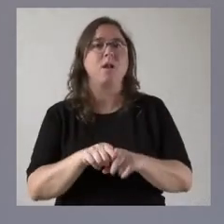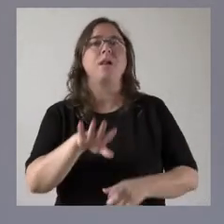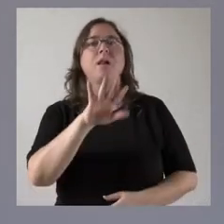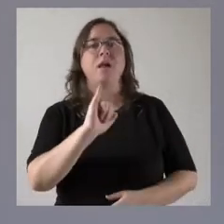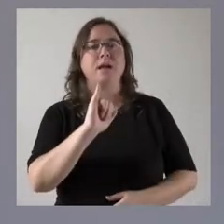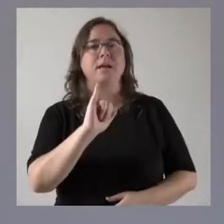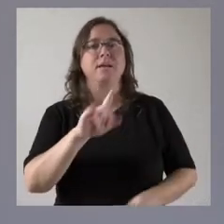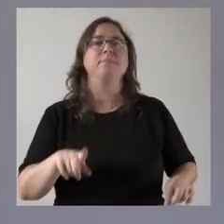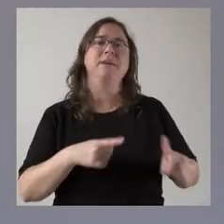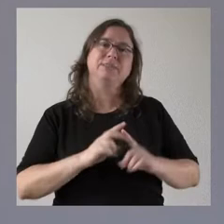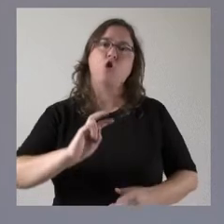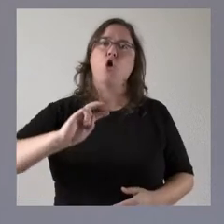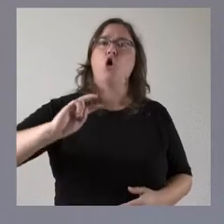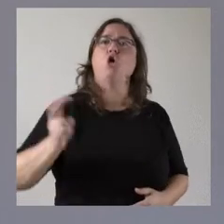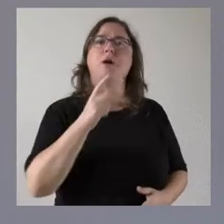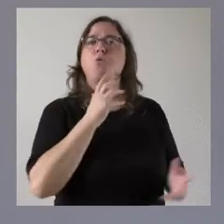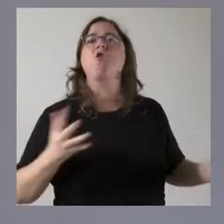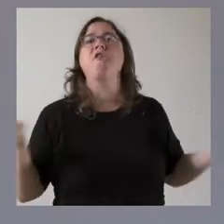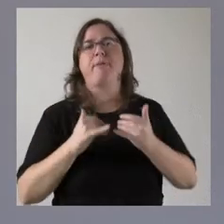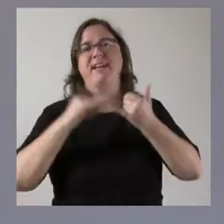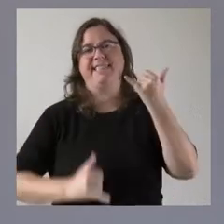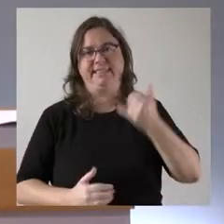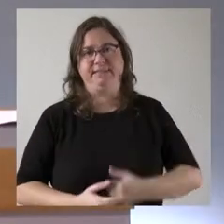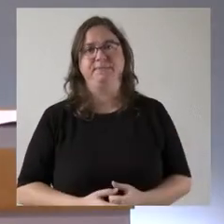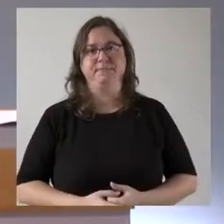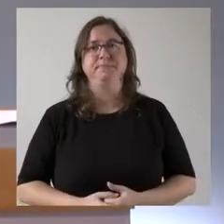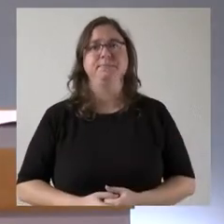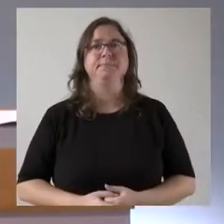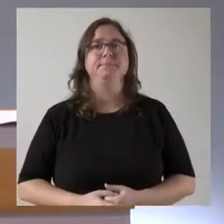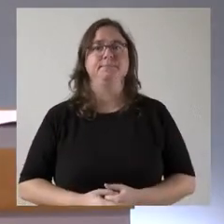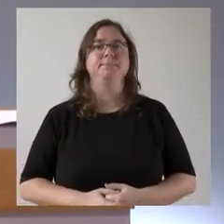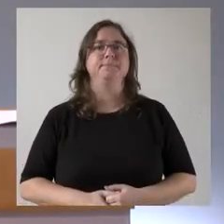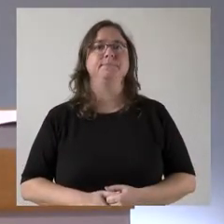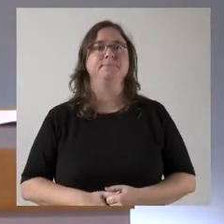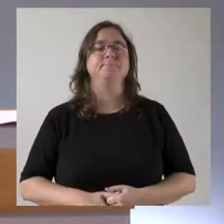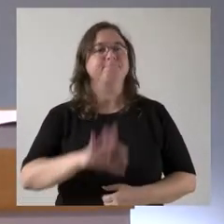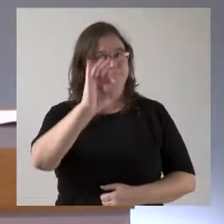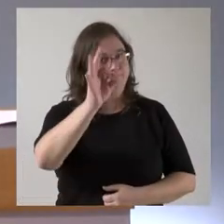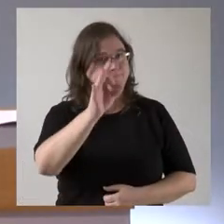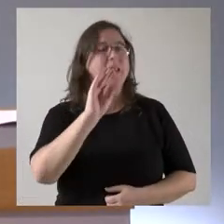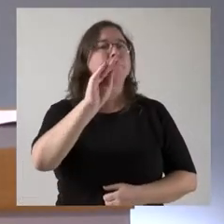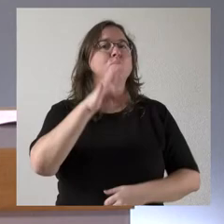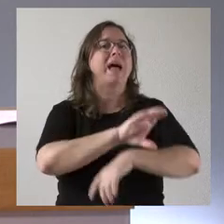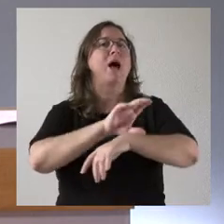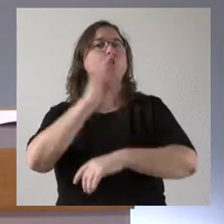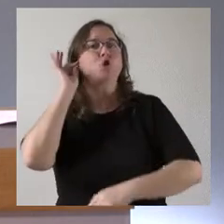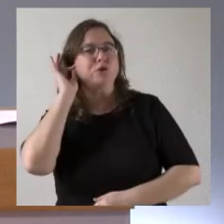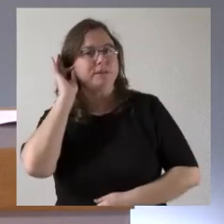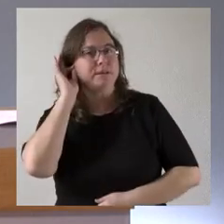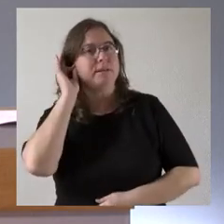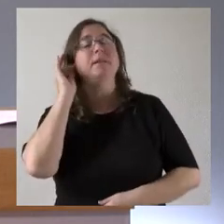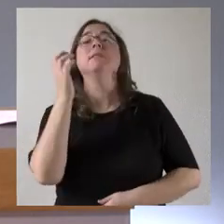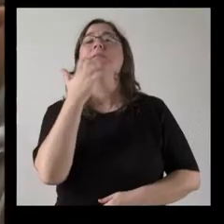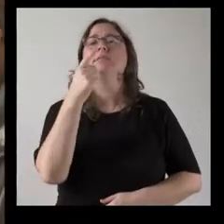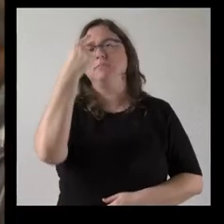añadidas como consecuencia del agravamiento de la crisis económica si para la consejera yo quería preguntarle si tienen